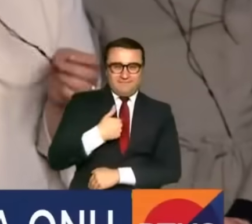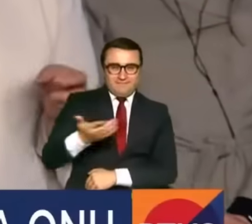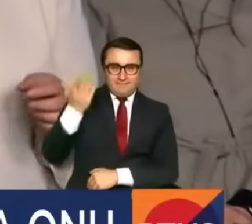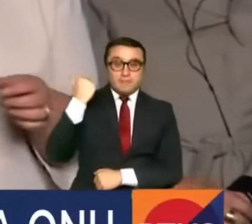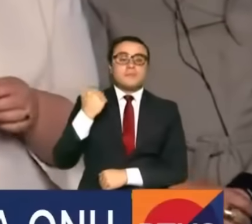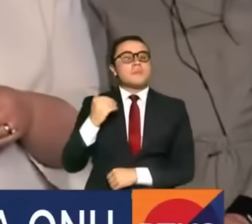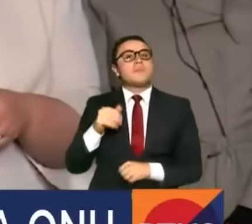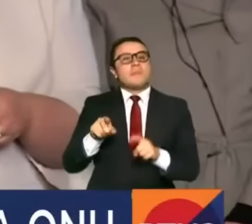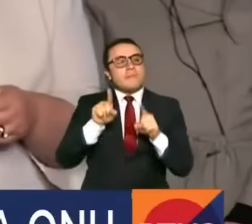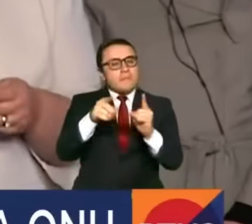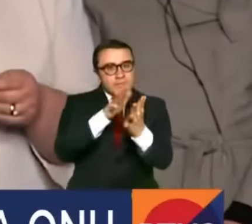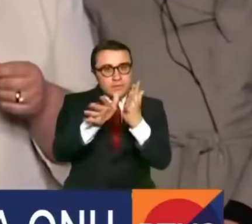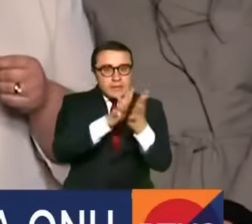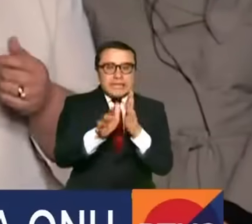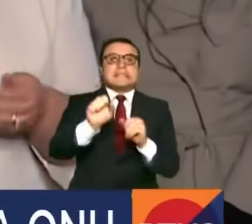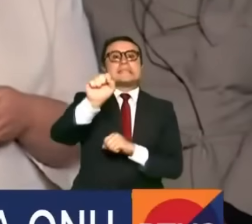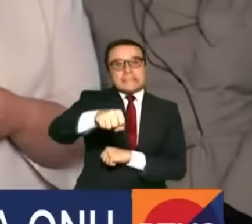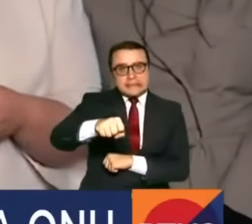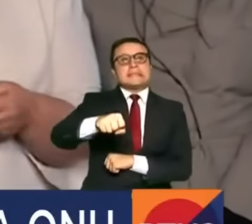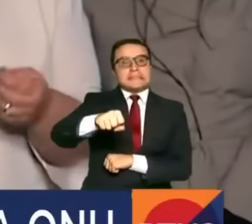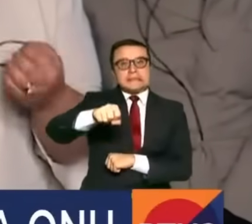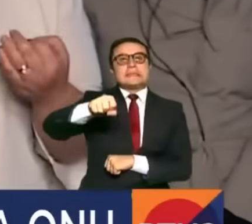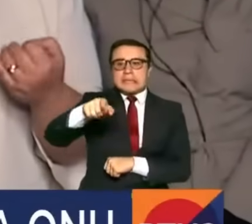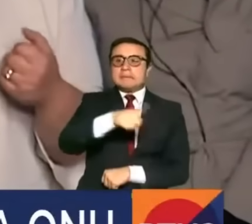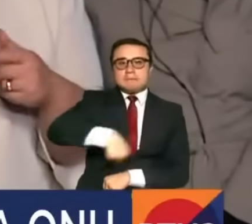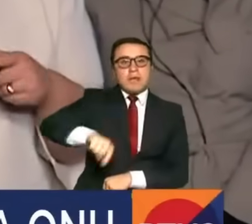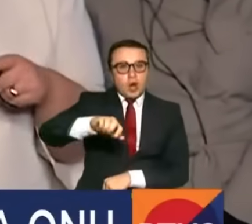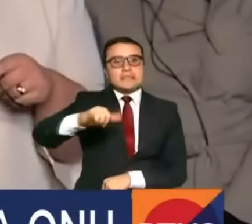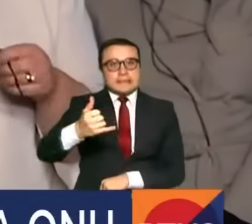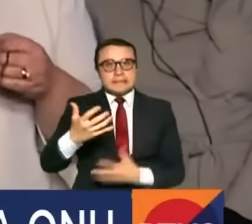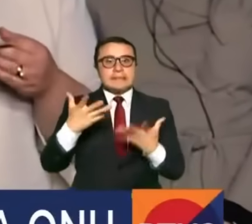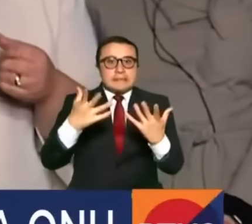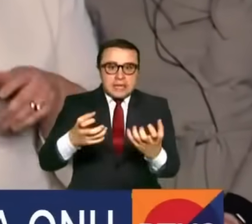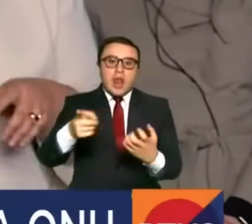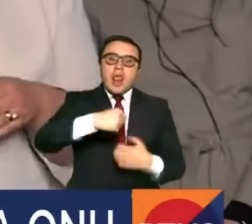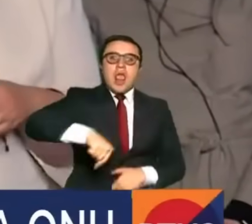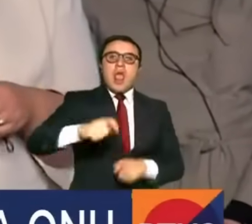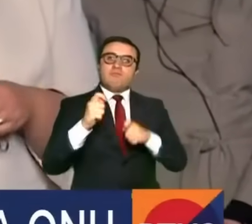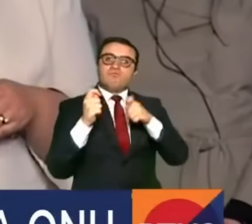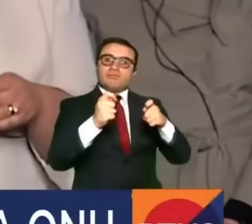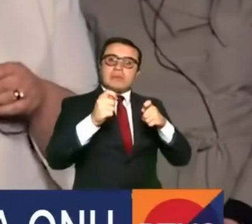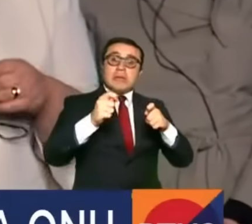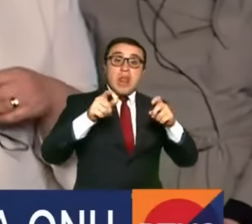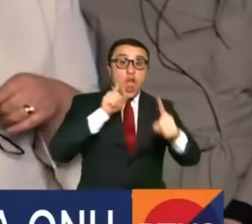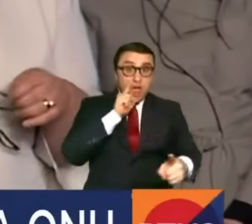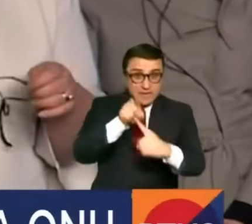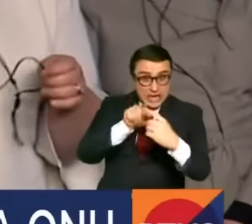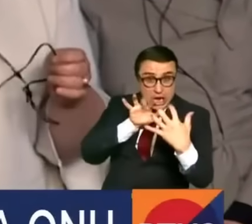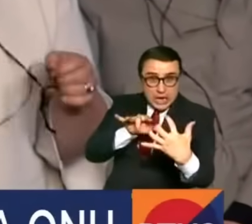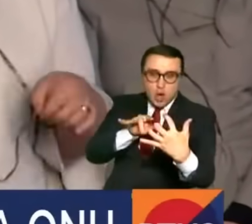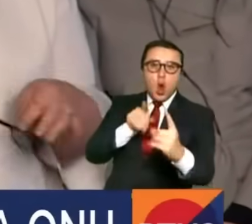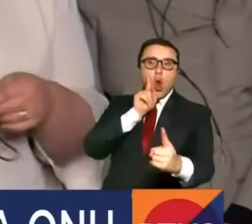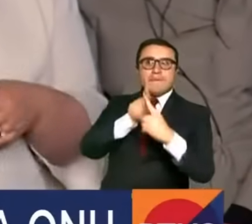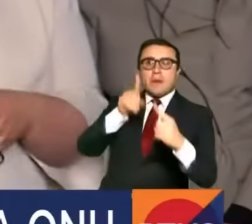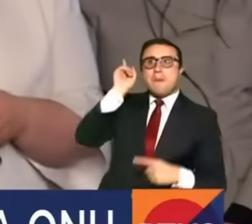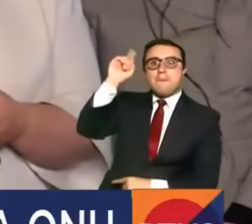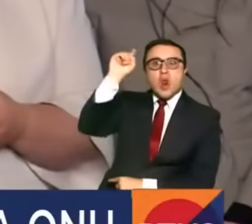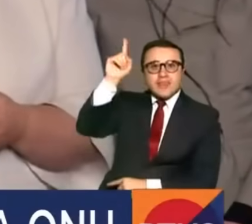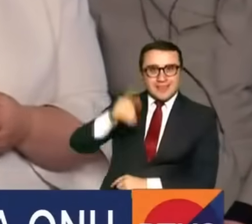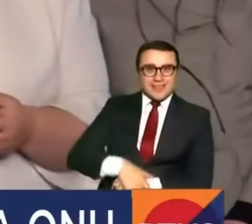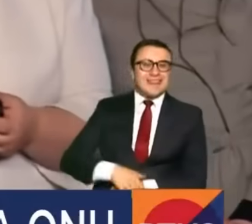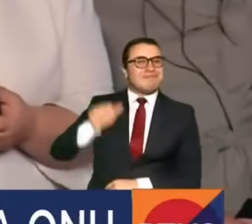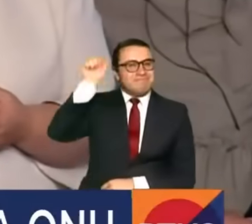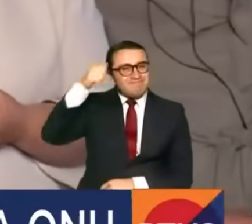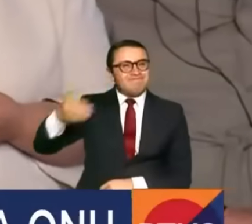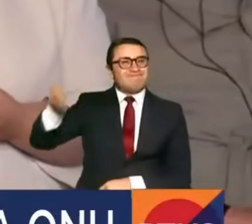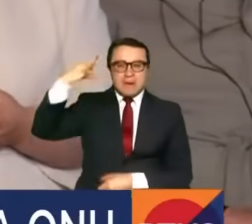sí se quiso de entrada establecer un estatus político, incluso a través de un referendo de